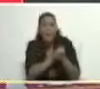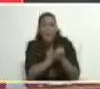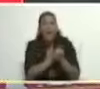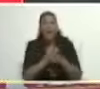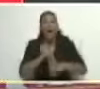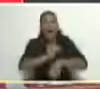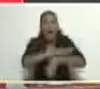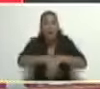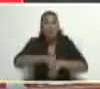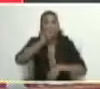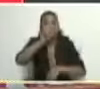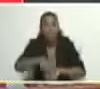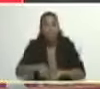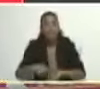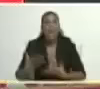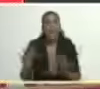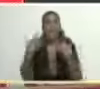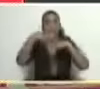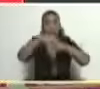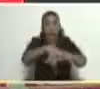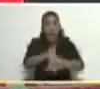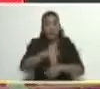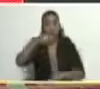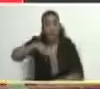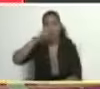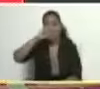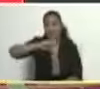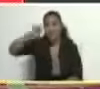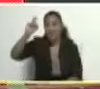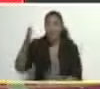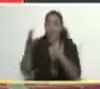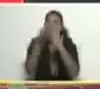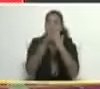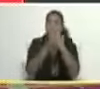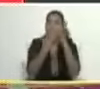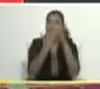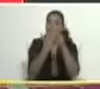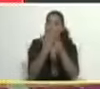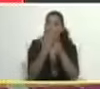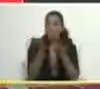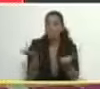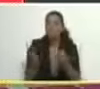ALBA. Hoy está de aniversario de bodas.